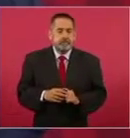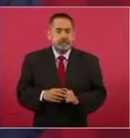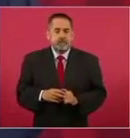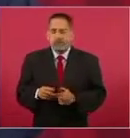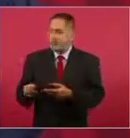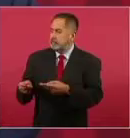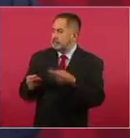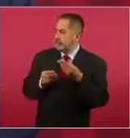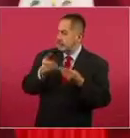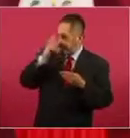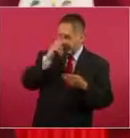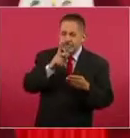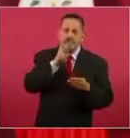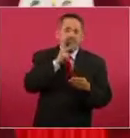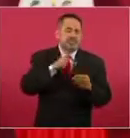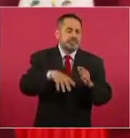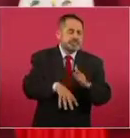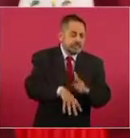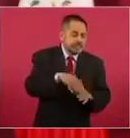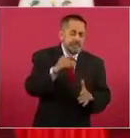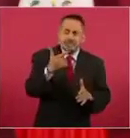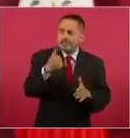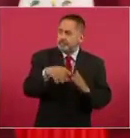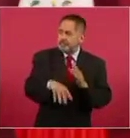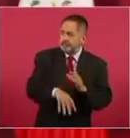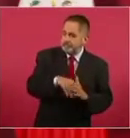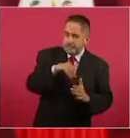extracción de petróleo de gas